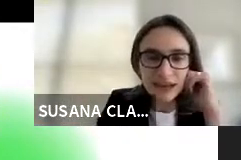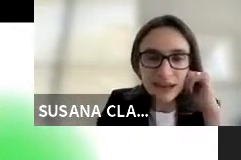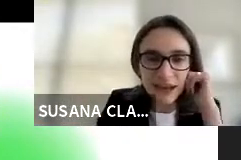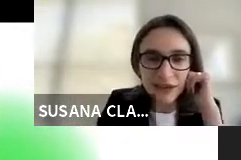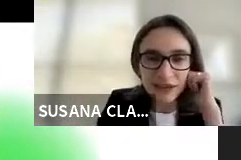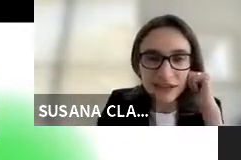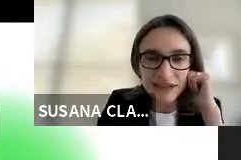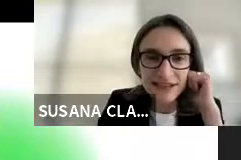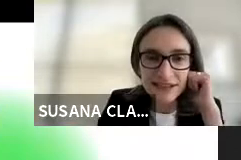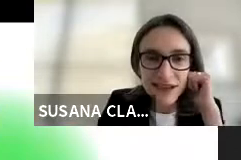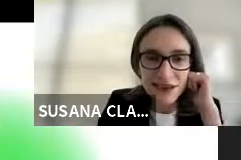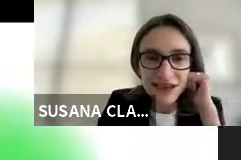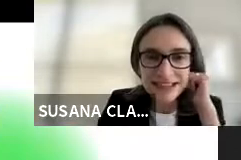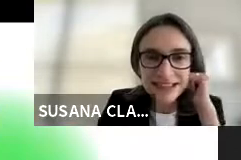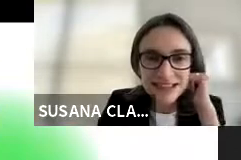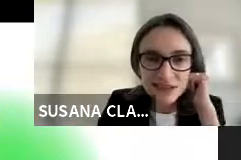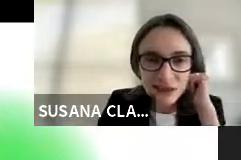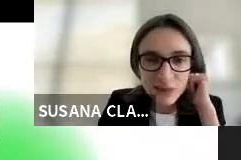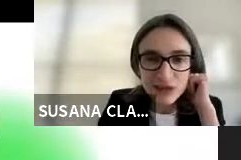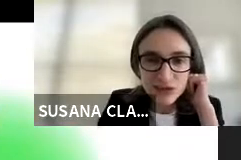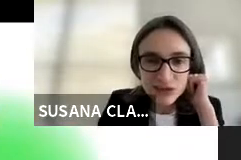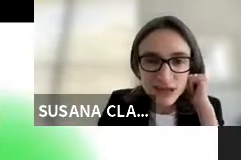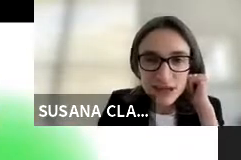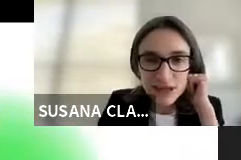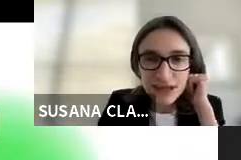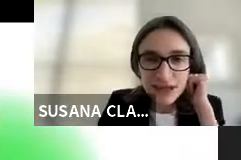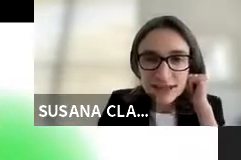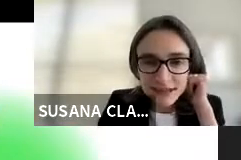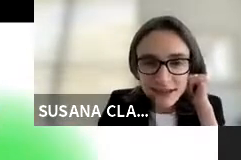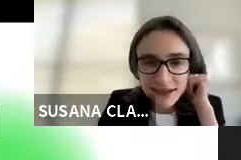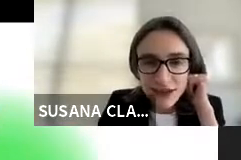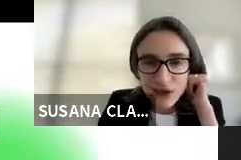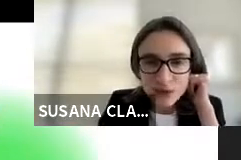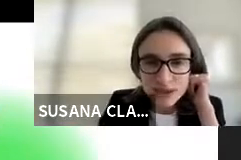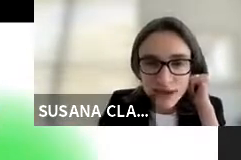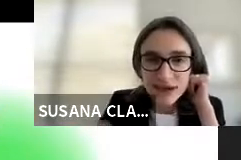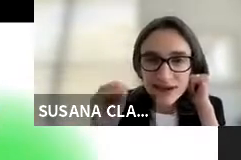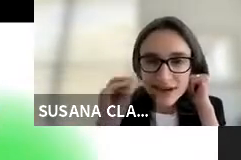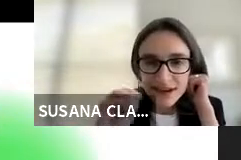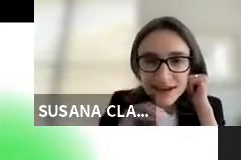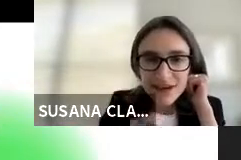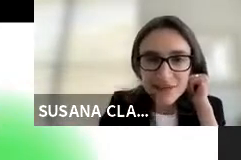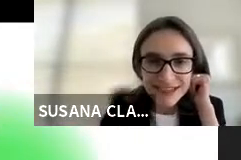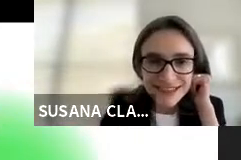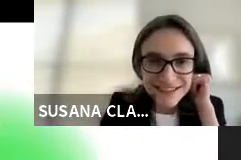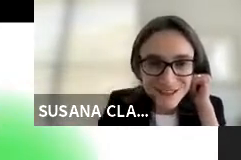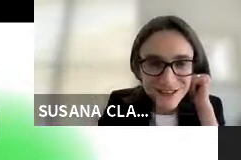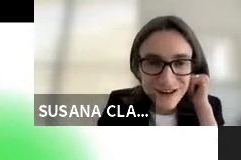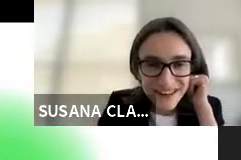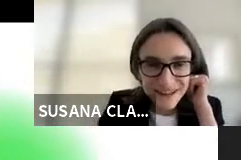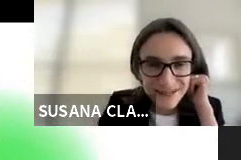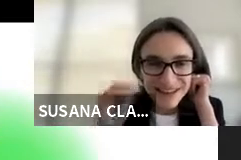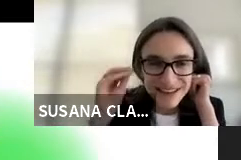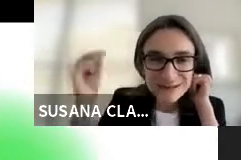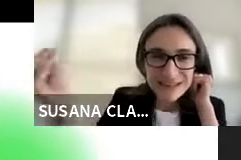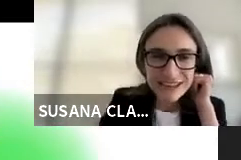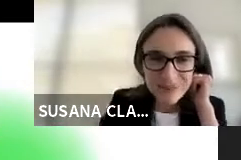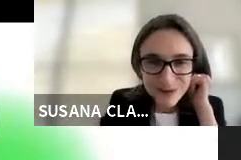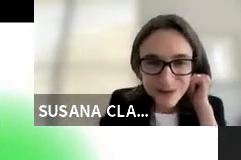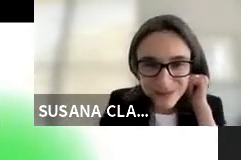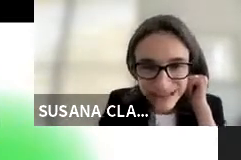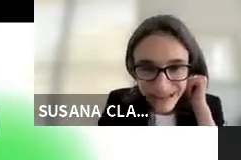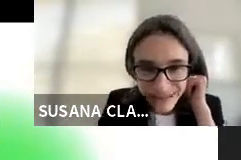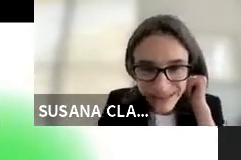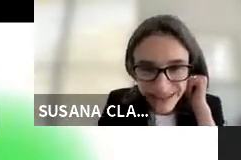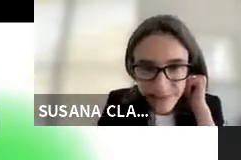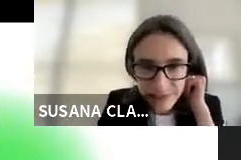alineada con esta necesidad de conectarse con las personas entenderla escucharlas leerle la mente cierto ojalá también transmitir